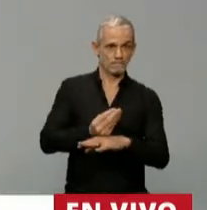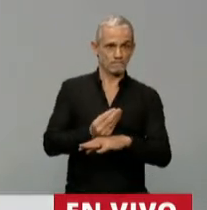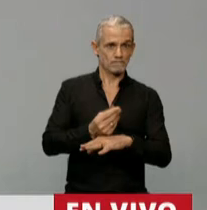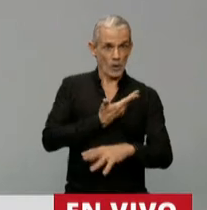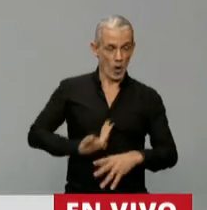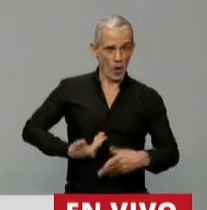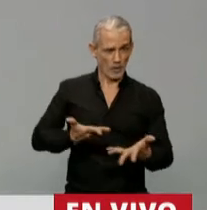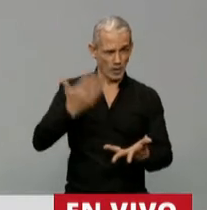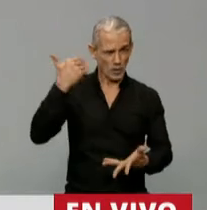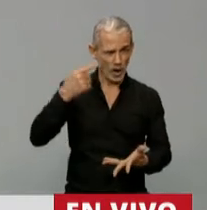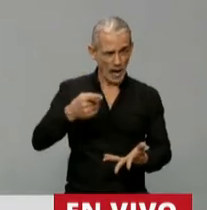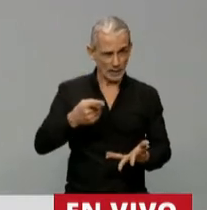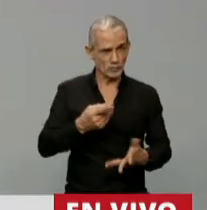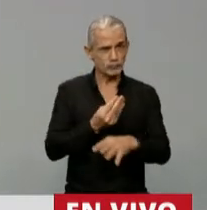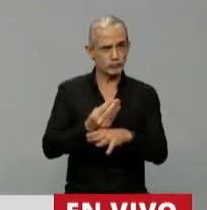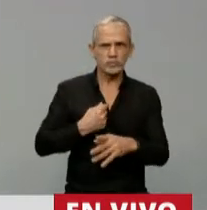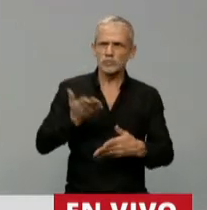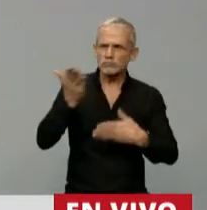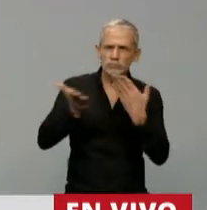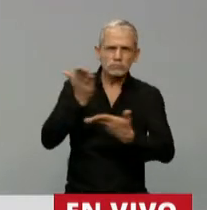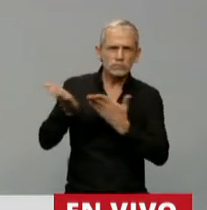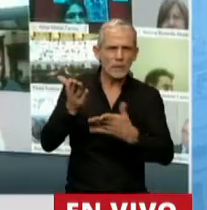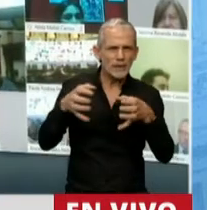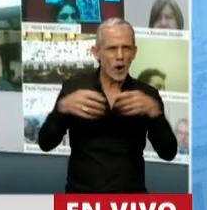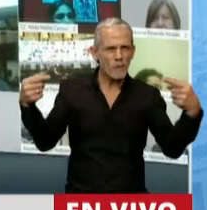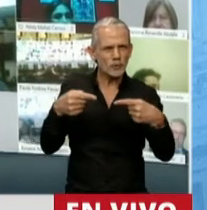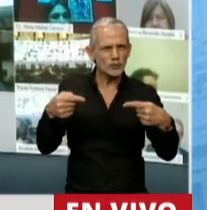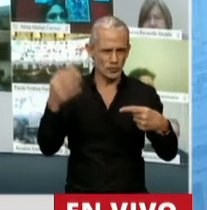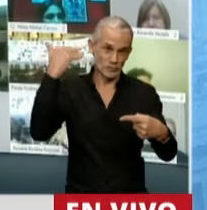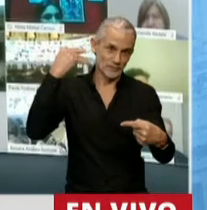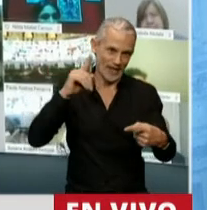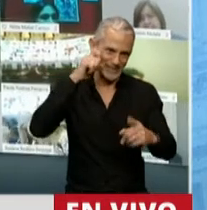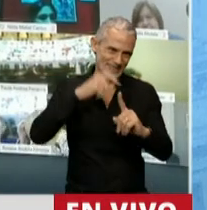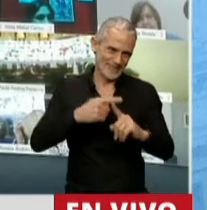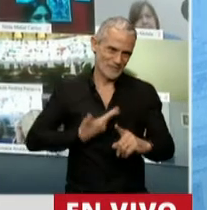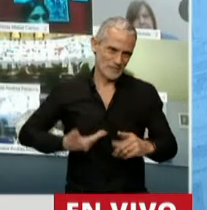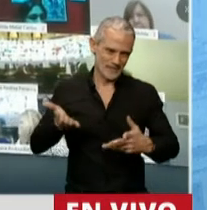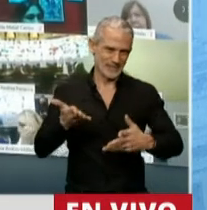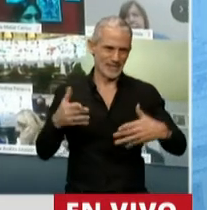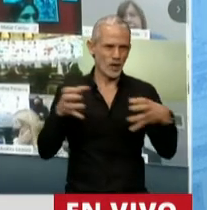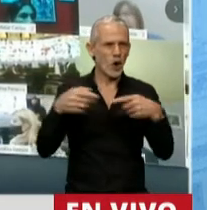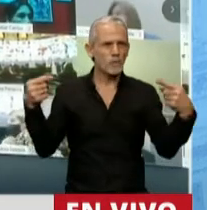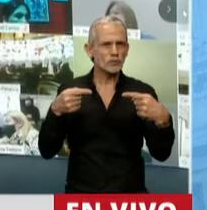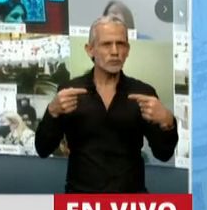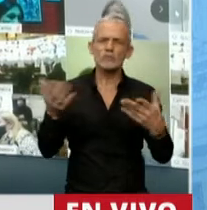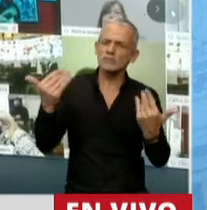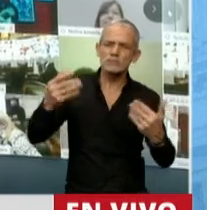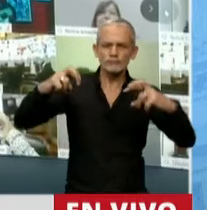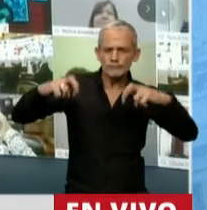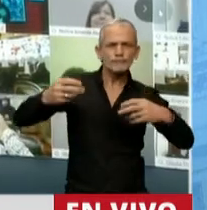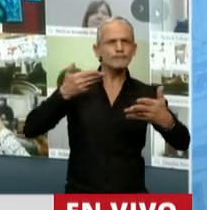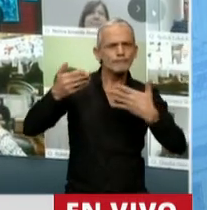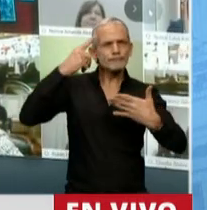hacer gobierno y que le reclamábamos a la oposición de aquel entonces de buscar el diálogo, de buscar